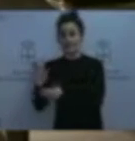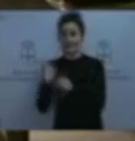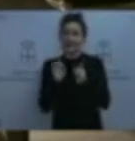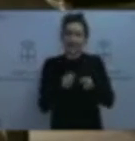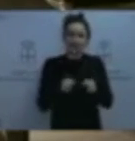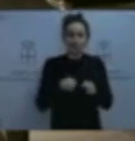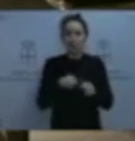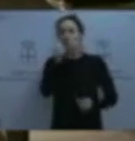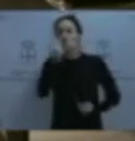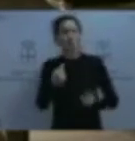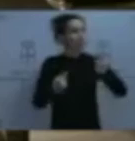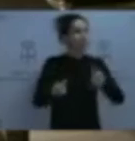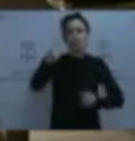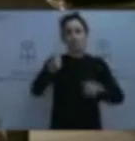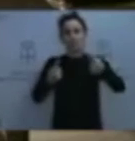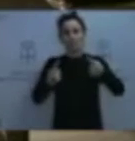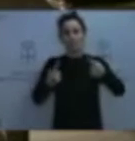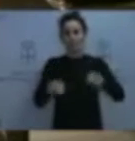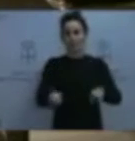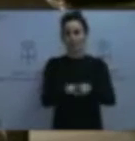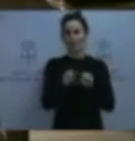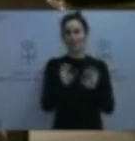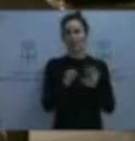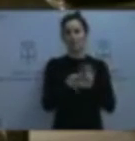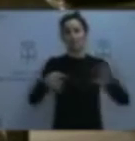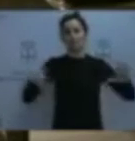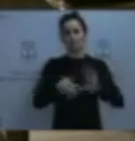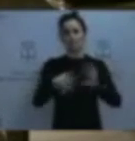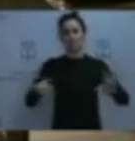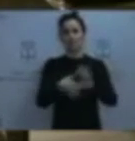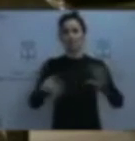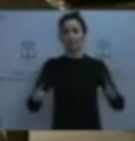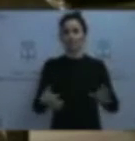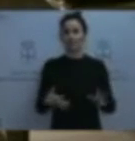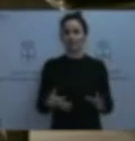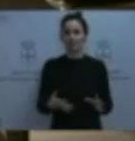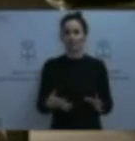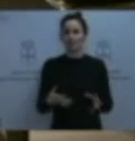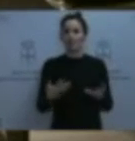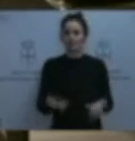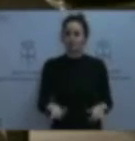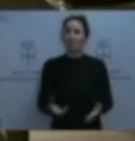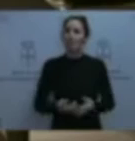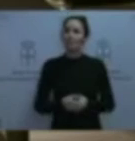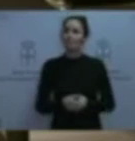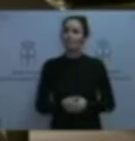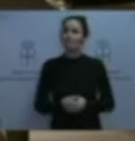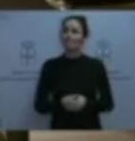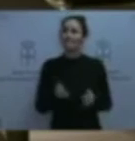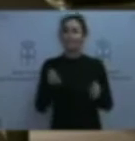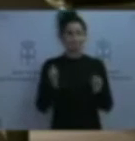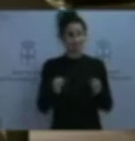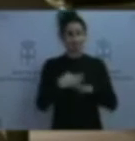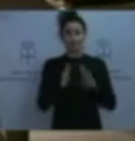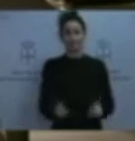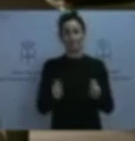aislados, como si fuese pues una cosa inconexa. Y esto era completamente funcional por una sencilla razón, porque situaba la